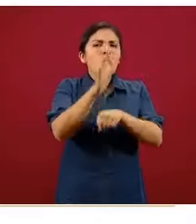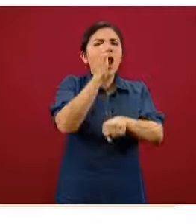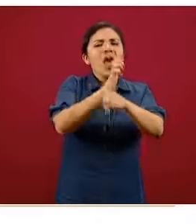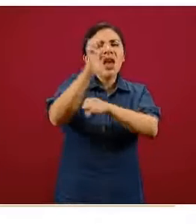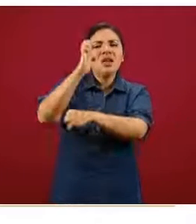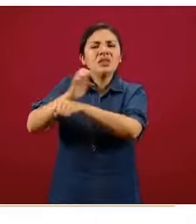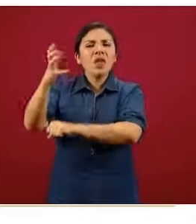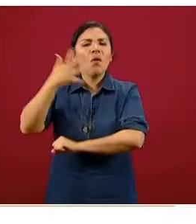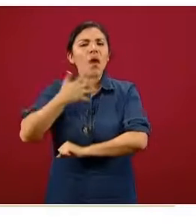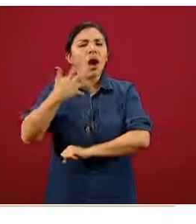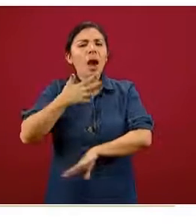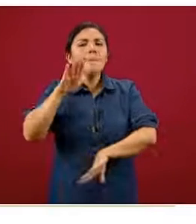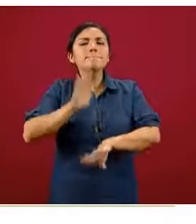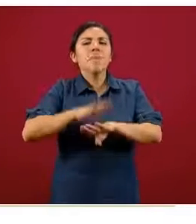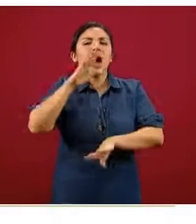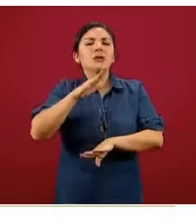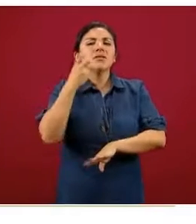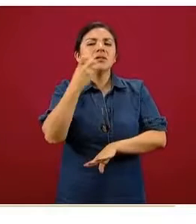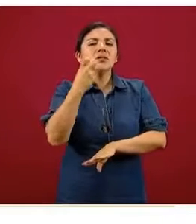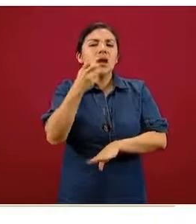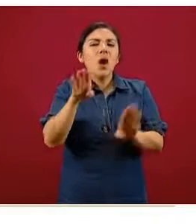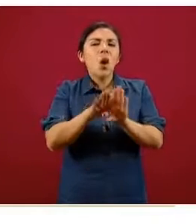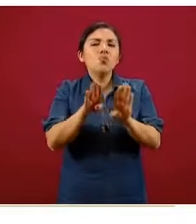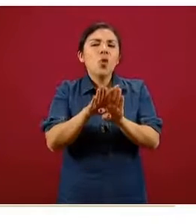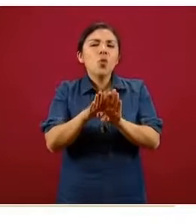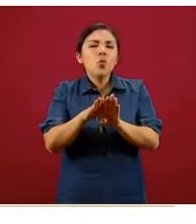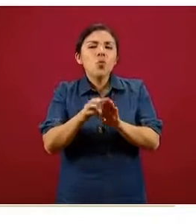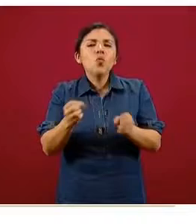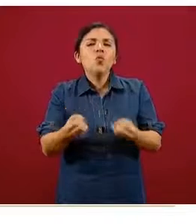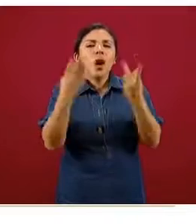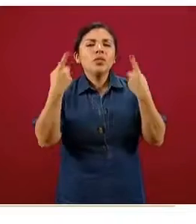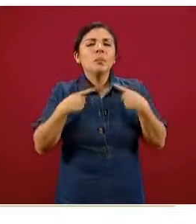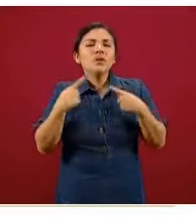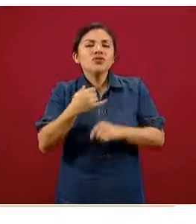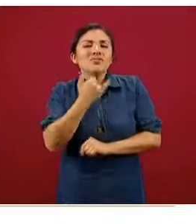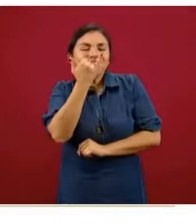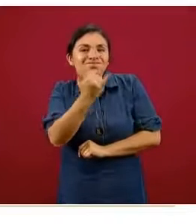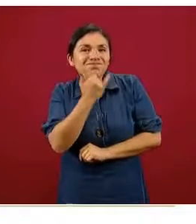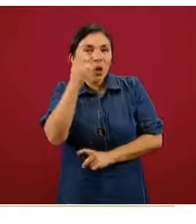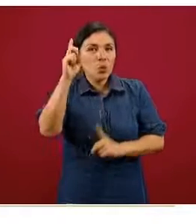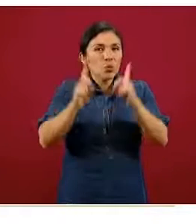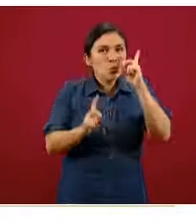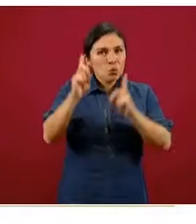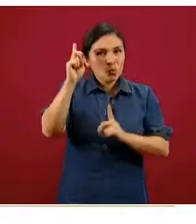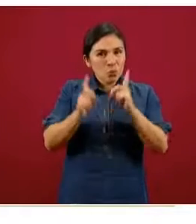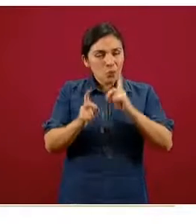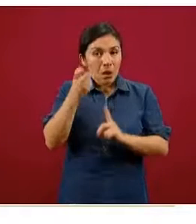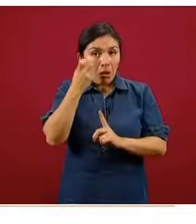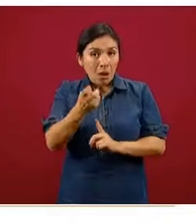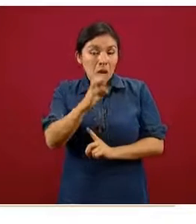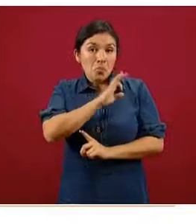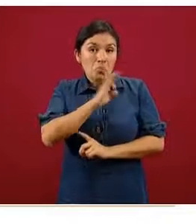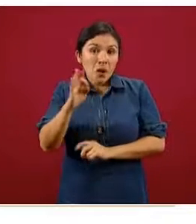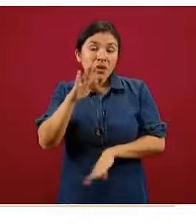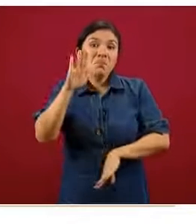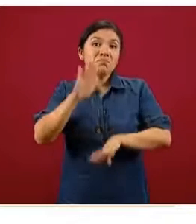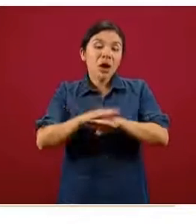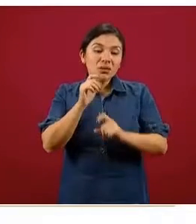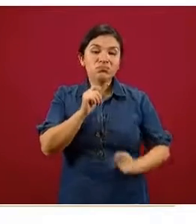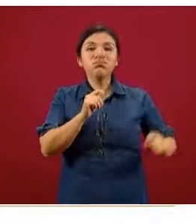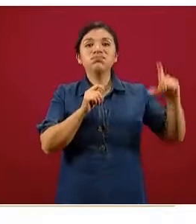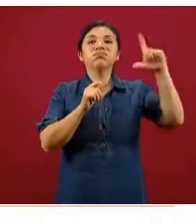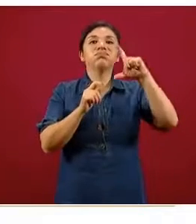federativas estamos teniendo esta, digamos, carga de casos todavía sospechosos y que en su momento pudieran